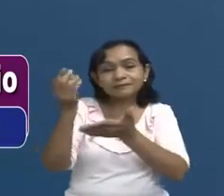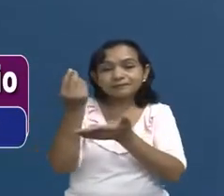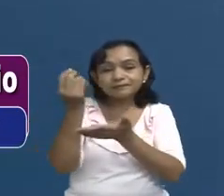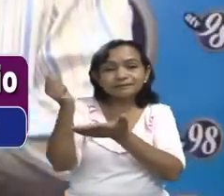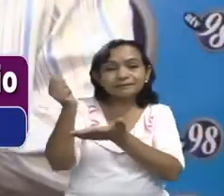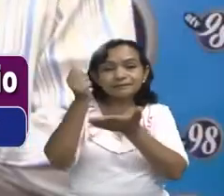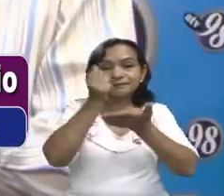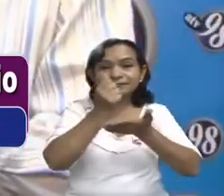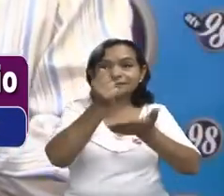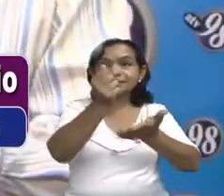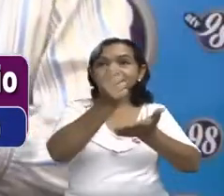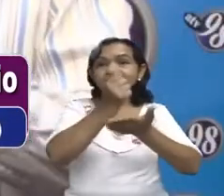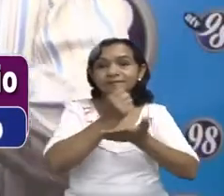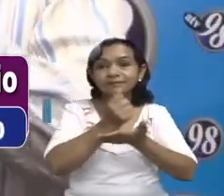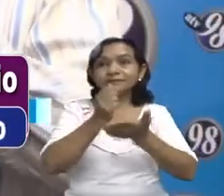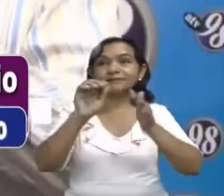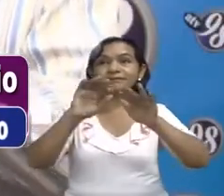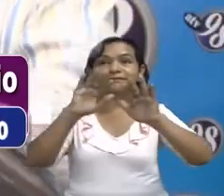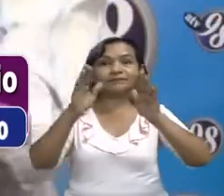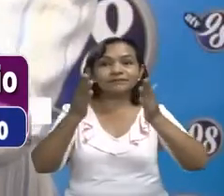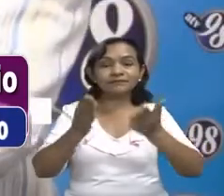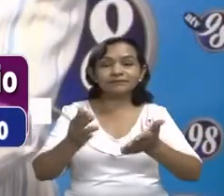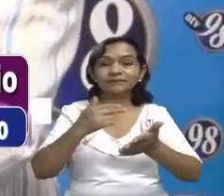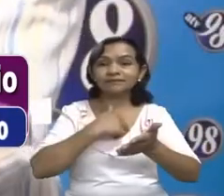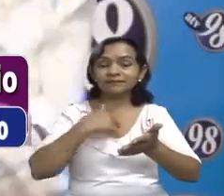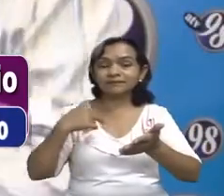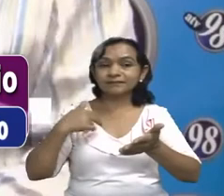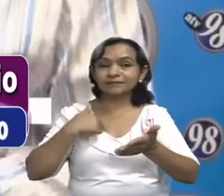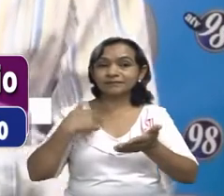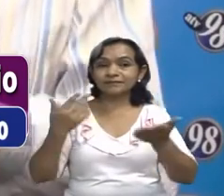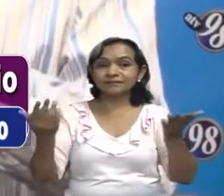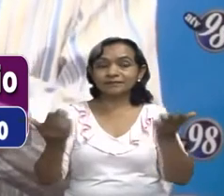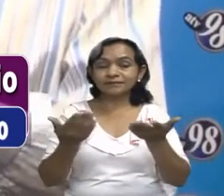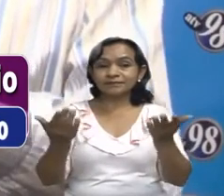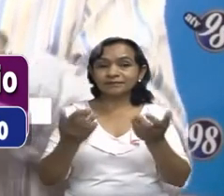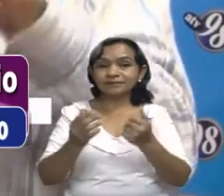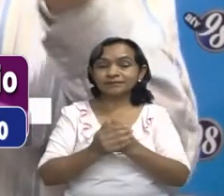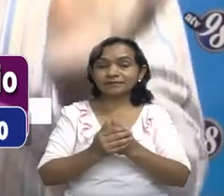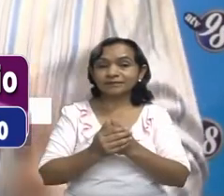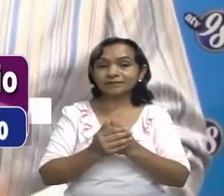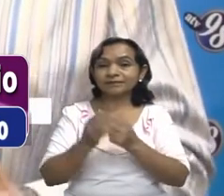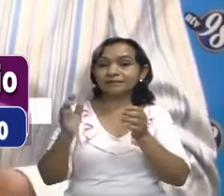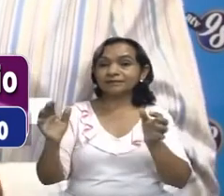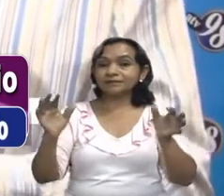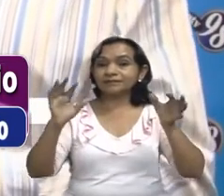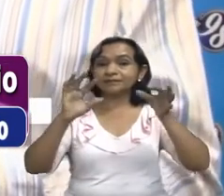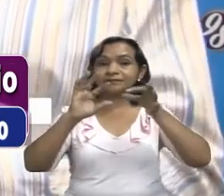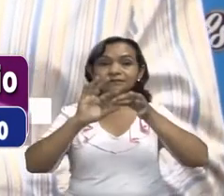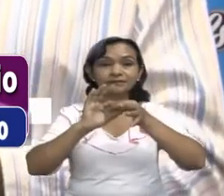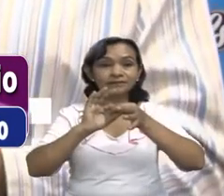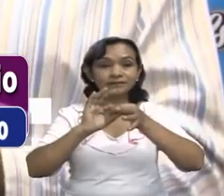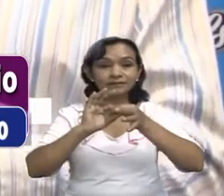esto. Y esto lo hacía también en compañía